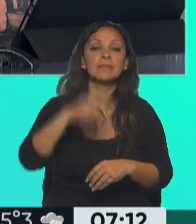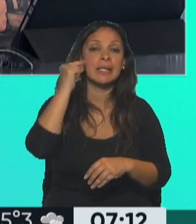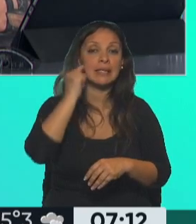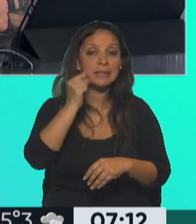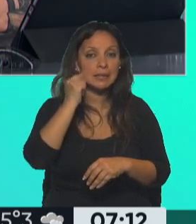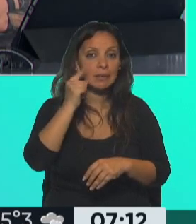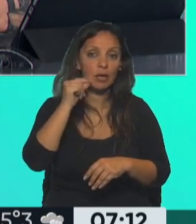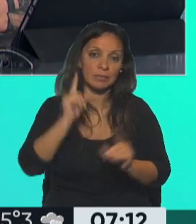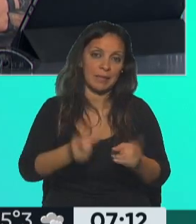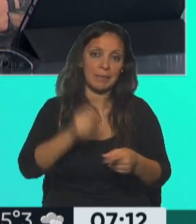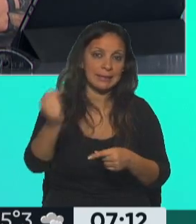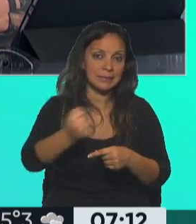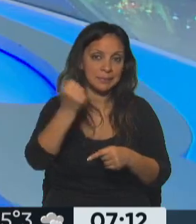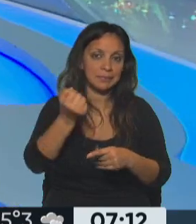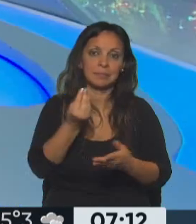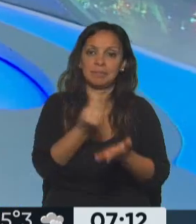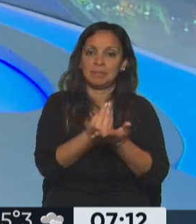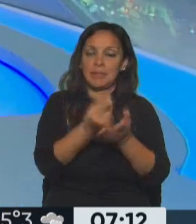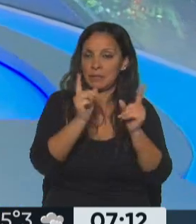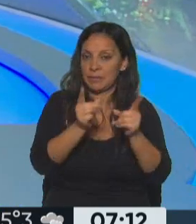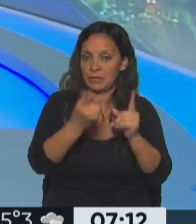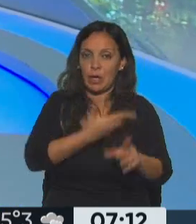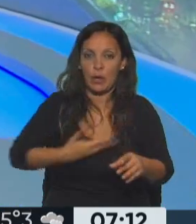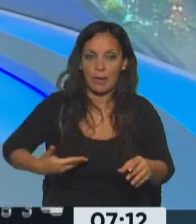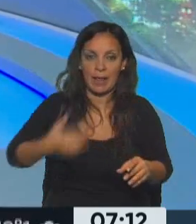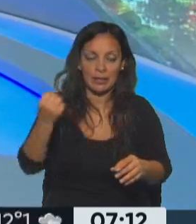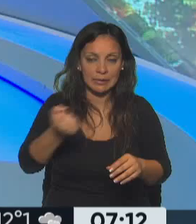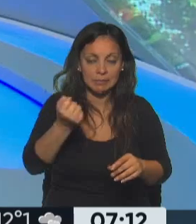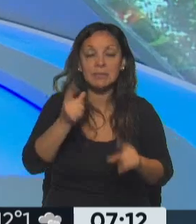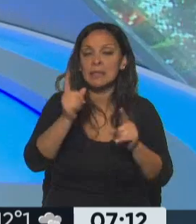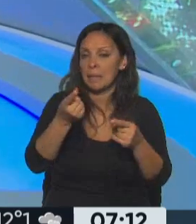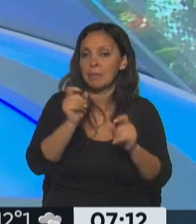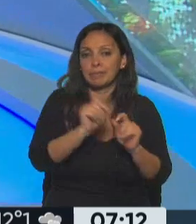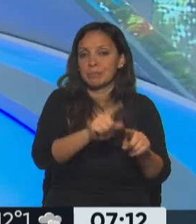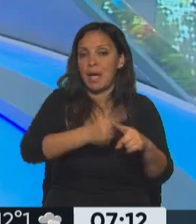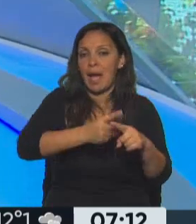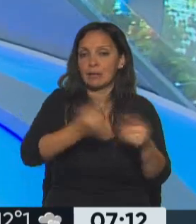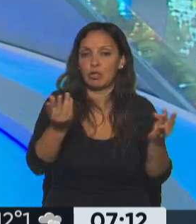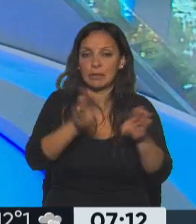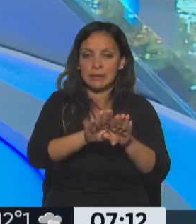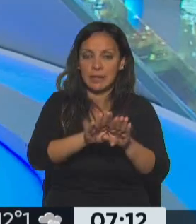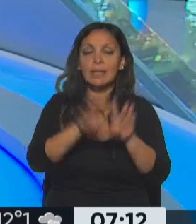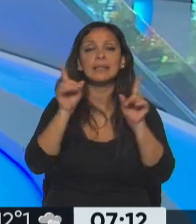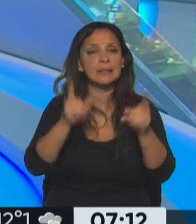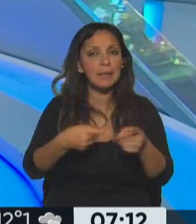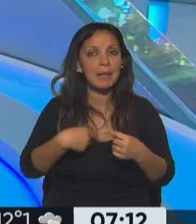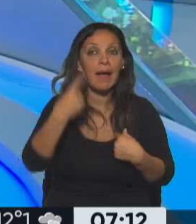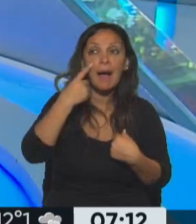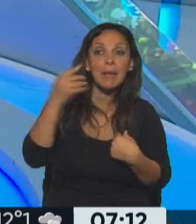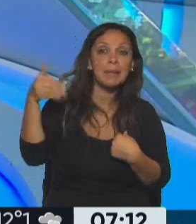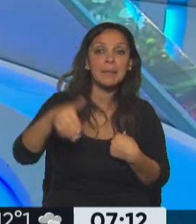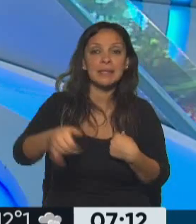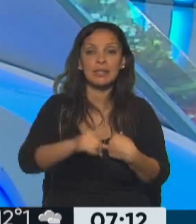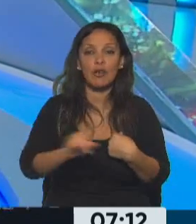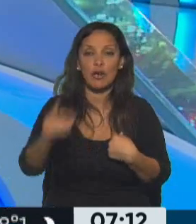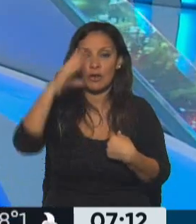la reelección en la provincia de Buenos Aires, tendrá su propio acto de cierre, también con la expectativa de que esté la vicepresidenta Cristina Fernández